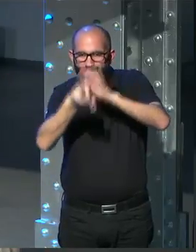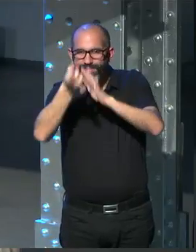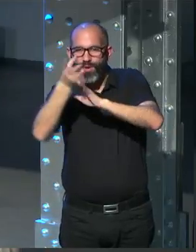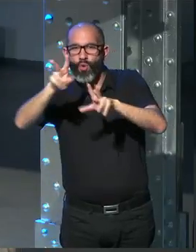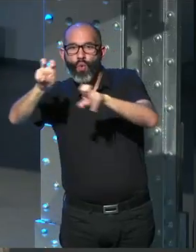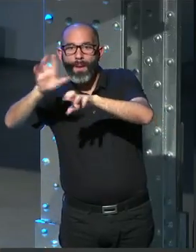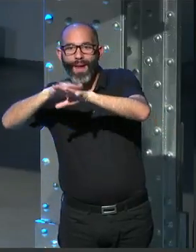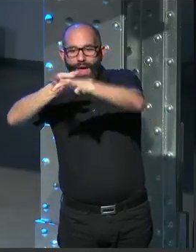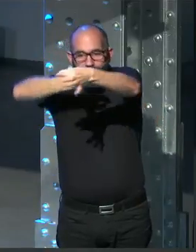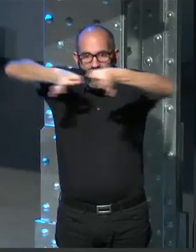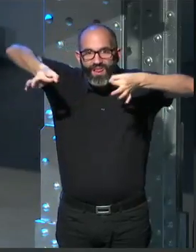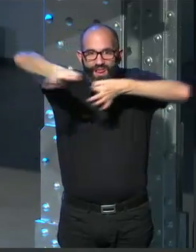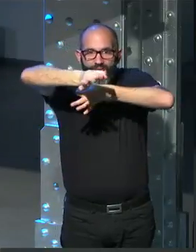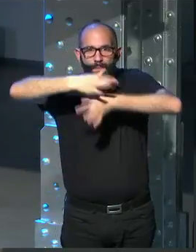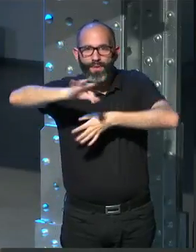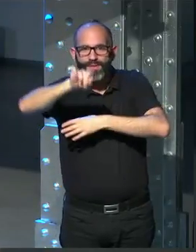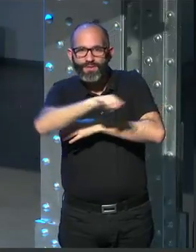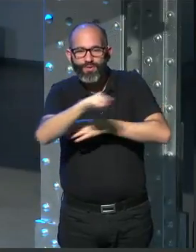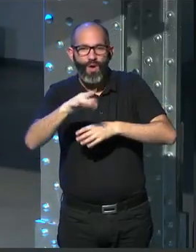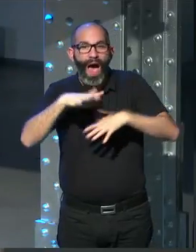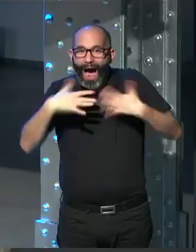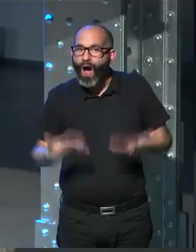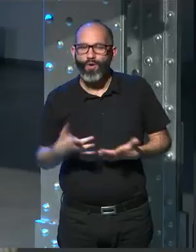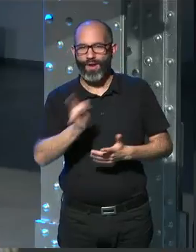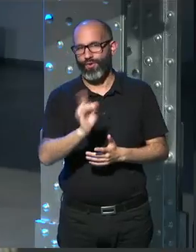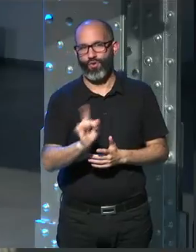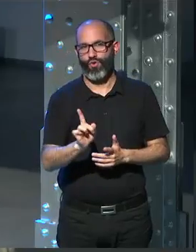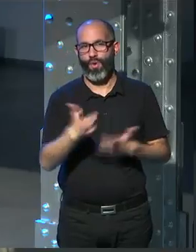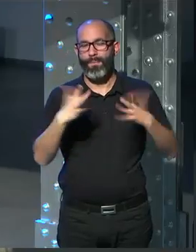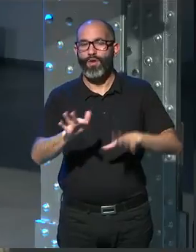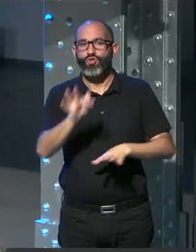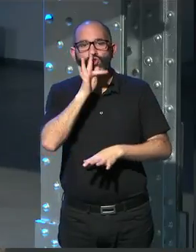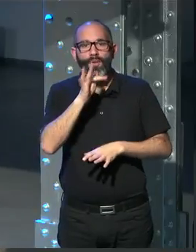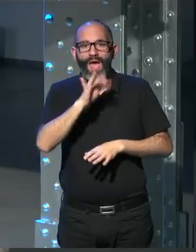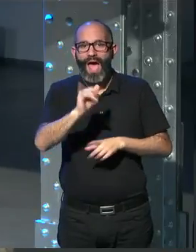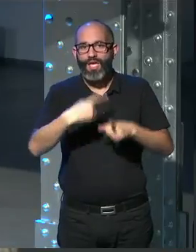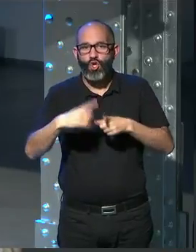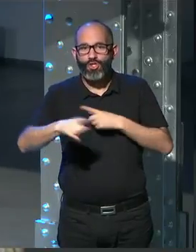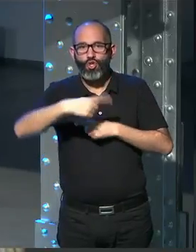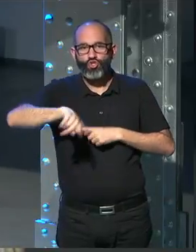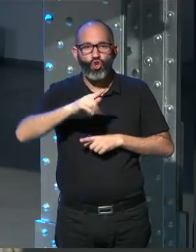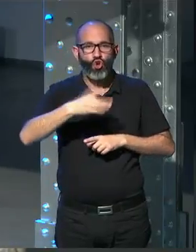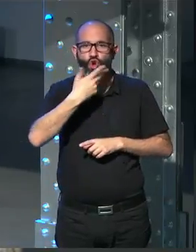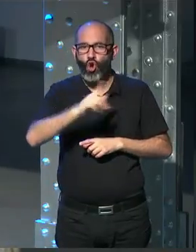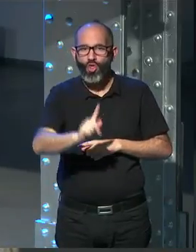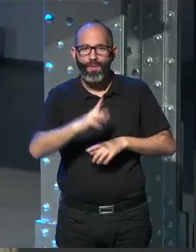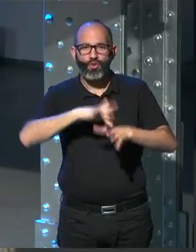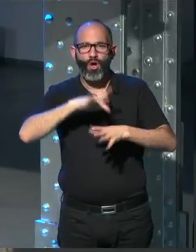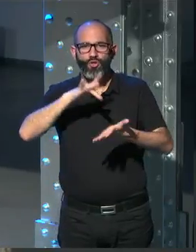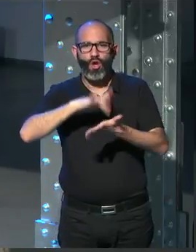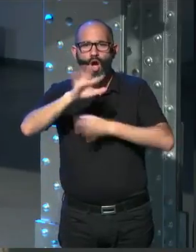Y la cantidad de cosas que desconocemos de cómo está organizado a